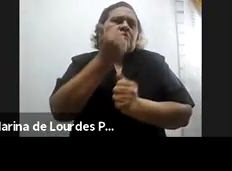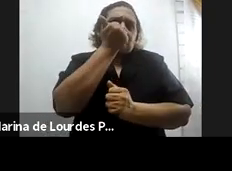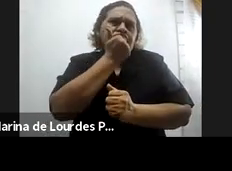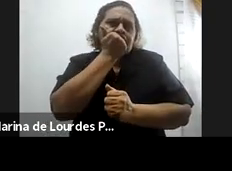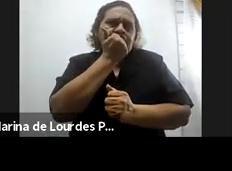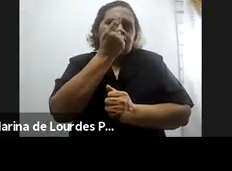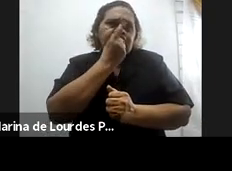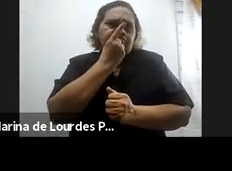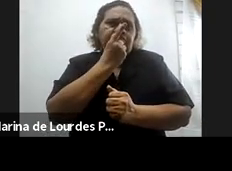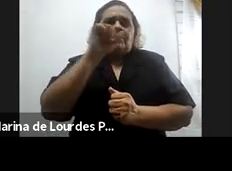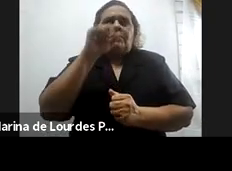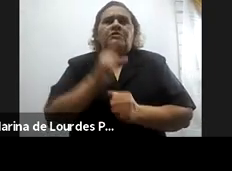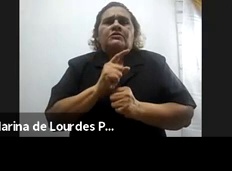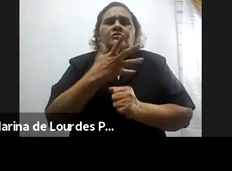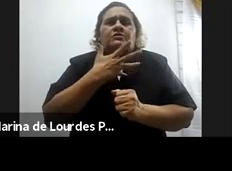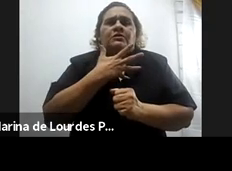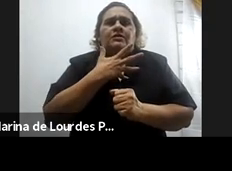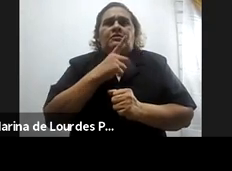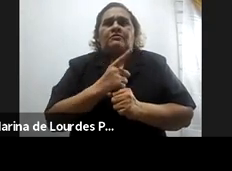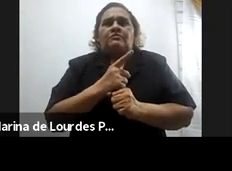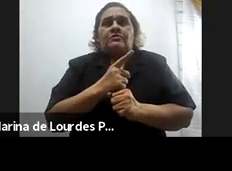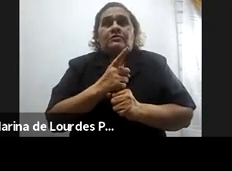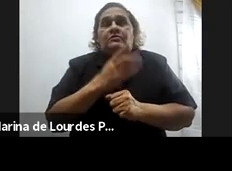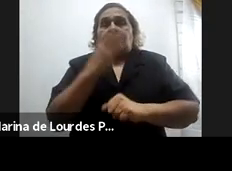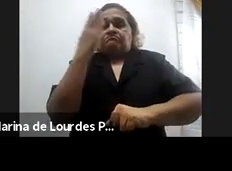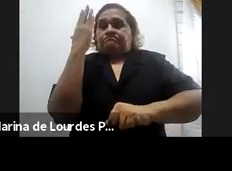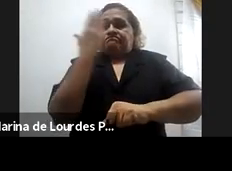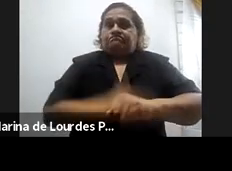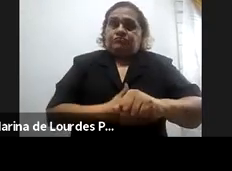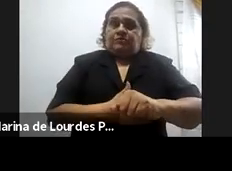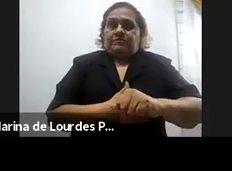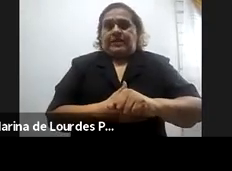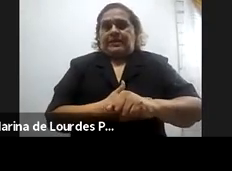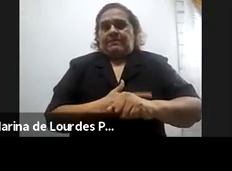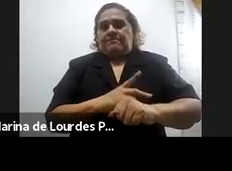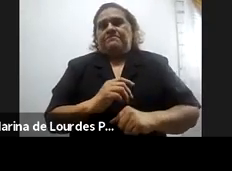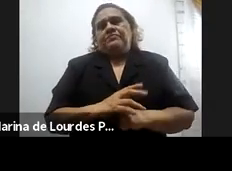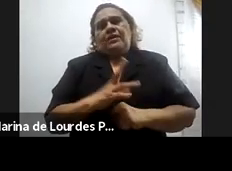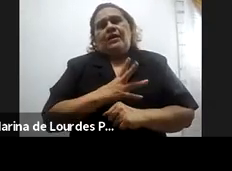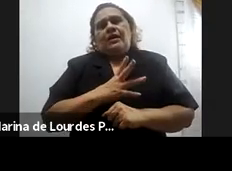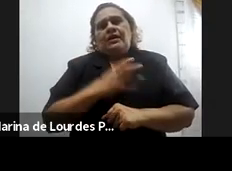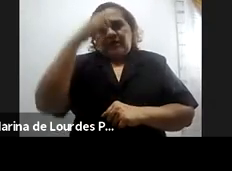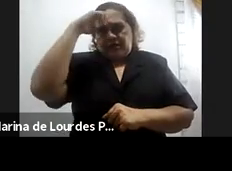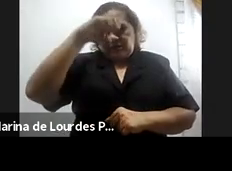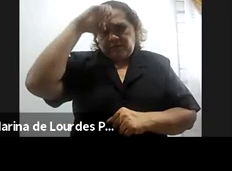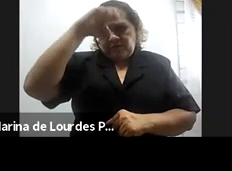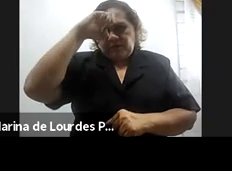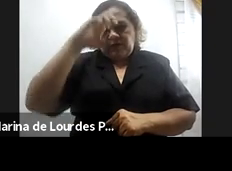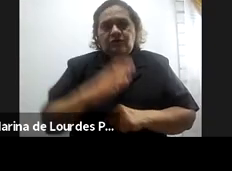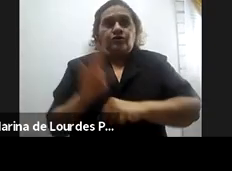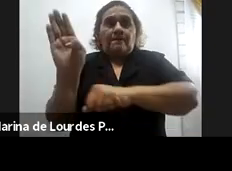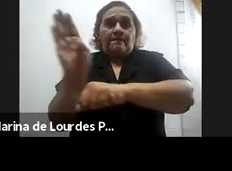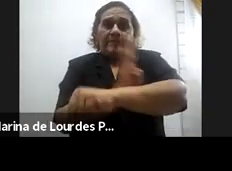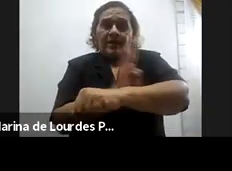por un proceso traumático como puede ser una amputación. Entonces, hay que experimentar también esos